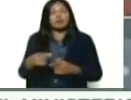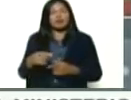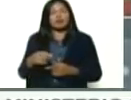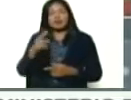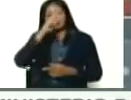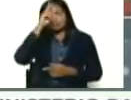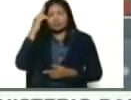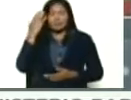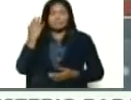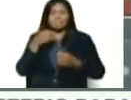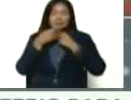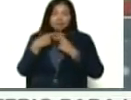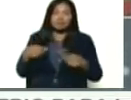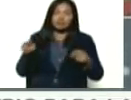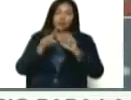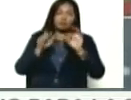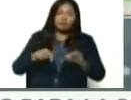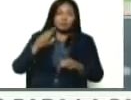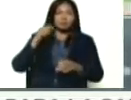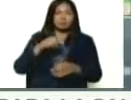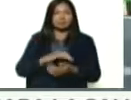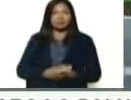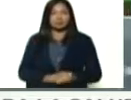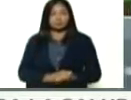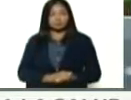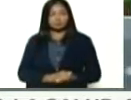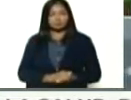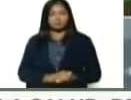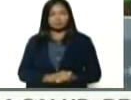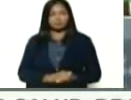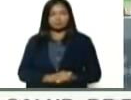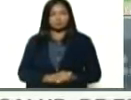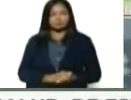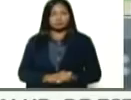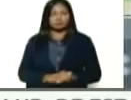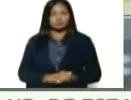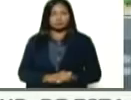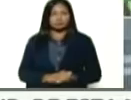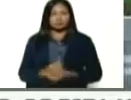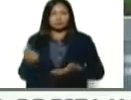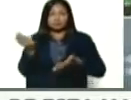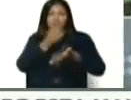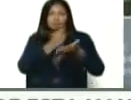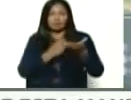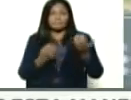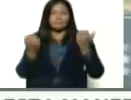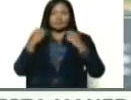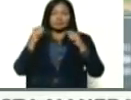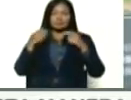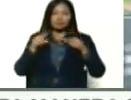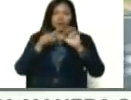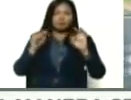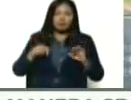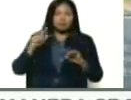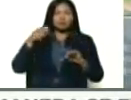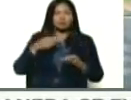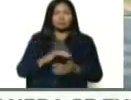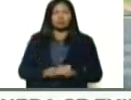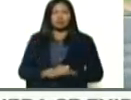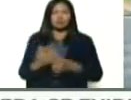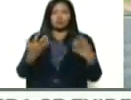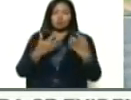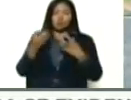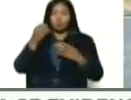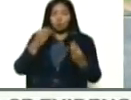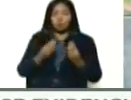desaparecer a siria del mapa y el ejército árabe sirio combatió junto